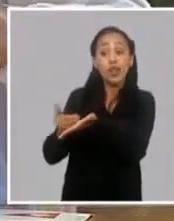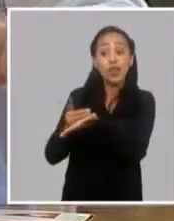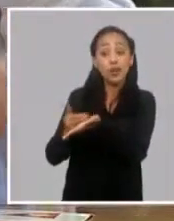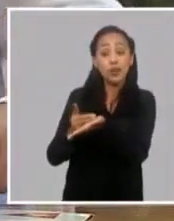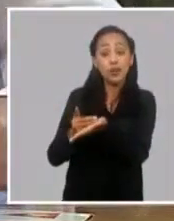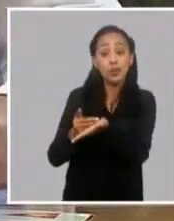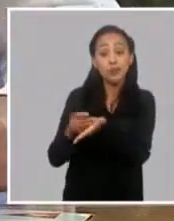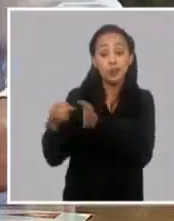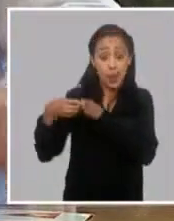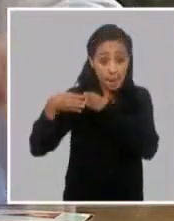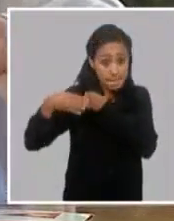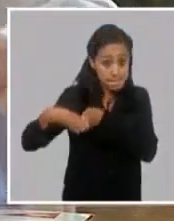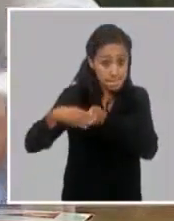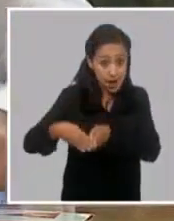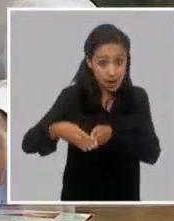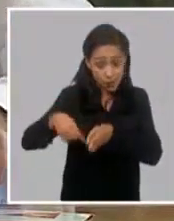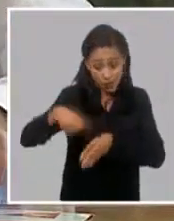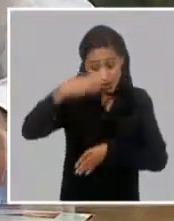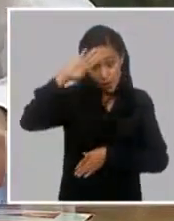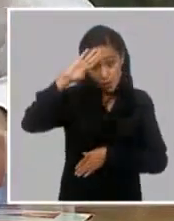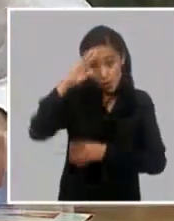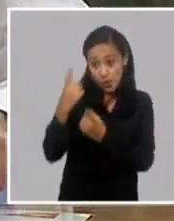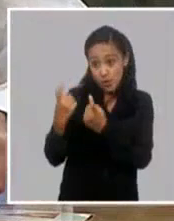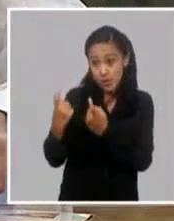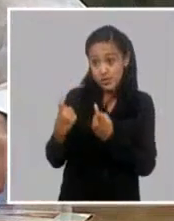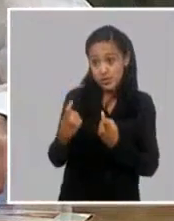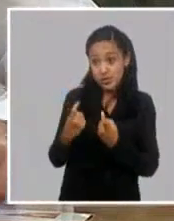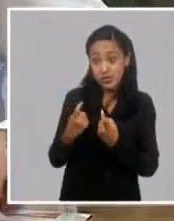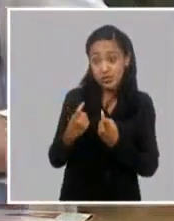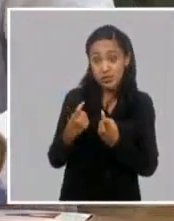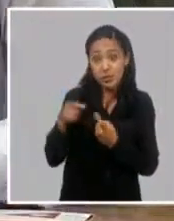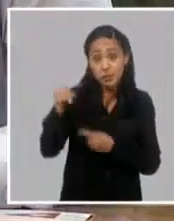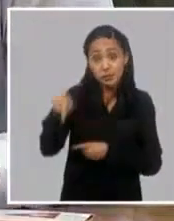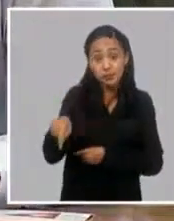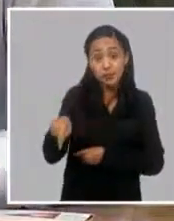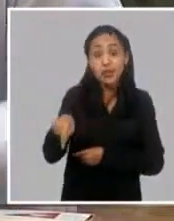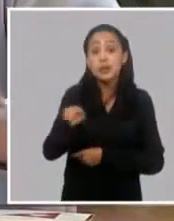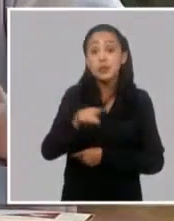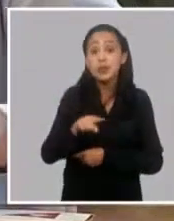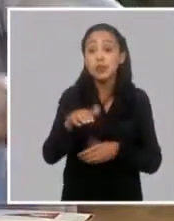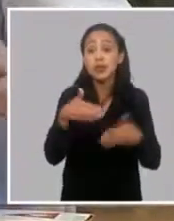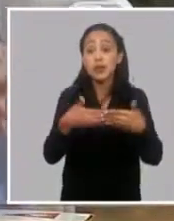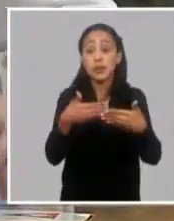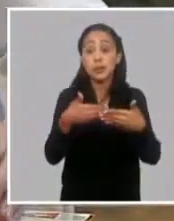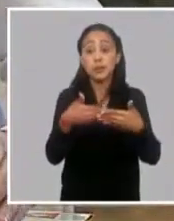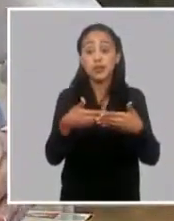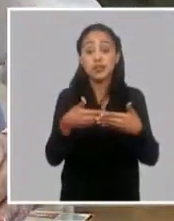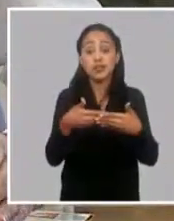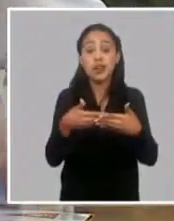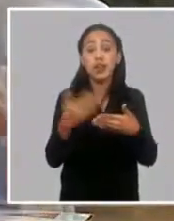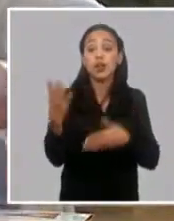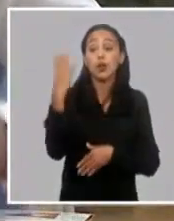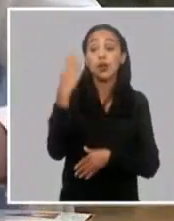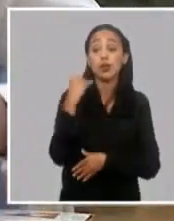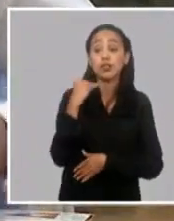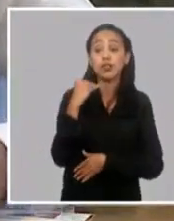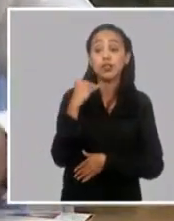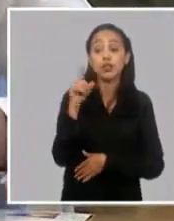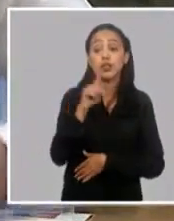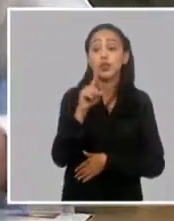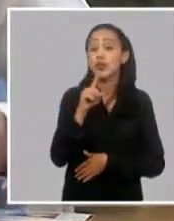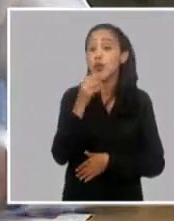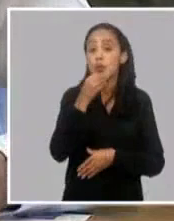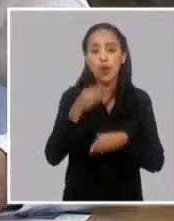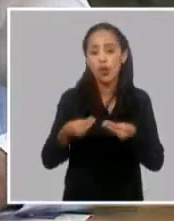el barco entra a Cuba con lo que necesitamos y la propia compañía nos dice que no